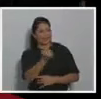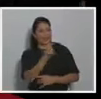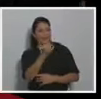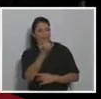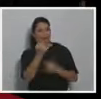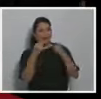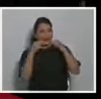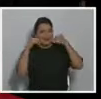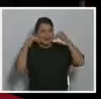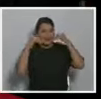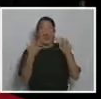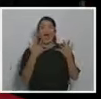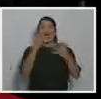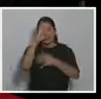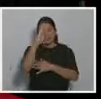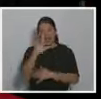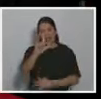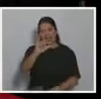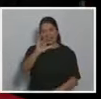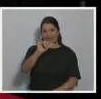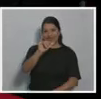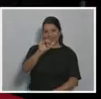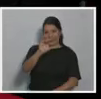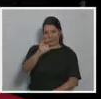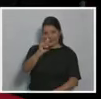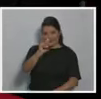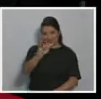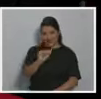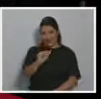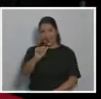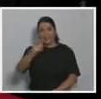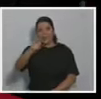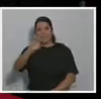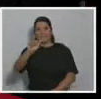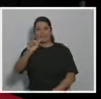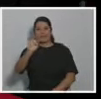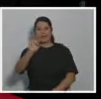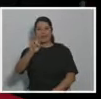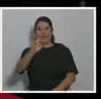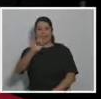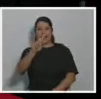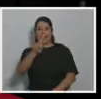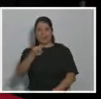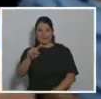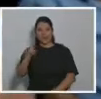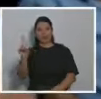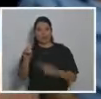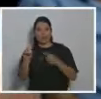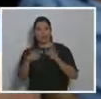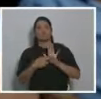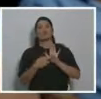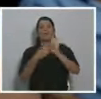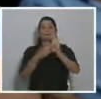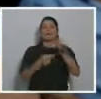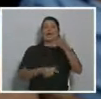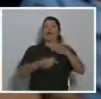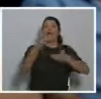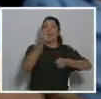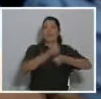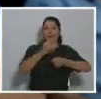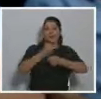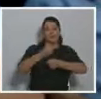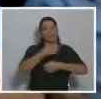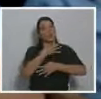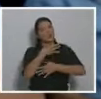Quiero saludar a la licenciada Beatriz Duarte Monge, en representación de la Gerencia de Operaciones. Beatriz,